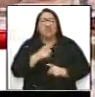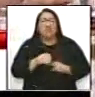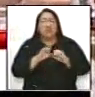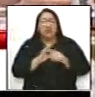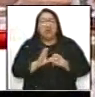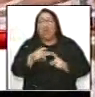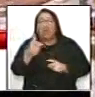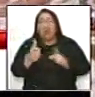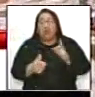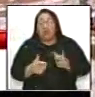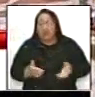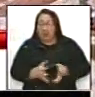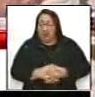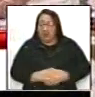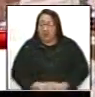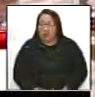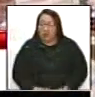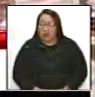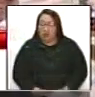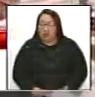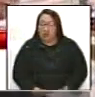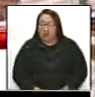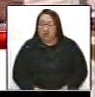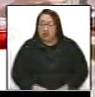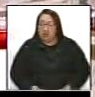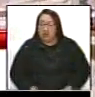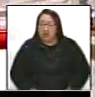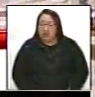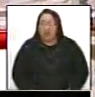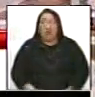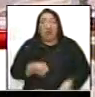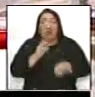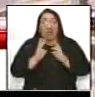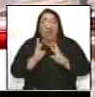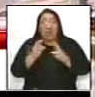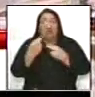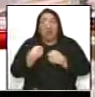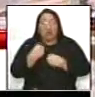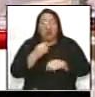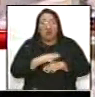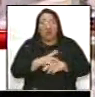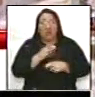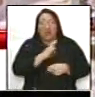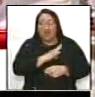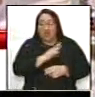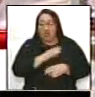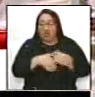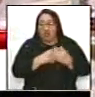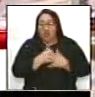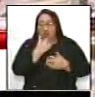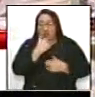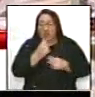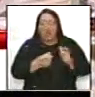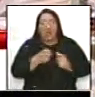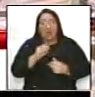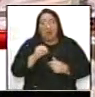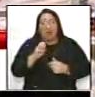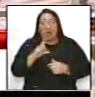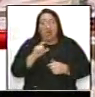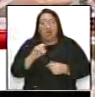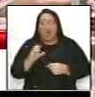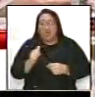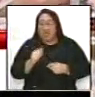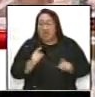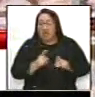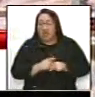de terceros, pero no contesta el teléfono, le he mandado un WhatsApp, será responsable de la fiscal de lo que le pasa a la periodista Melissa Pesquiera. De